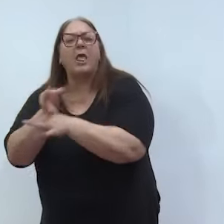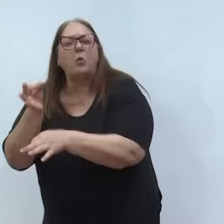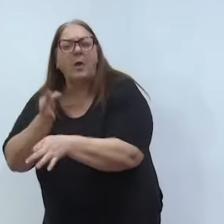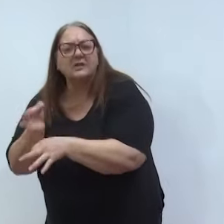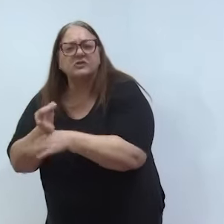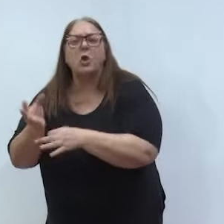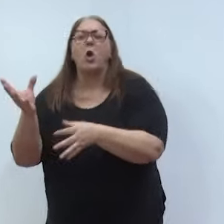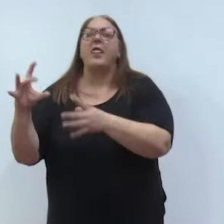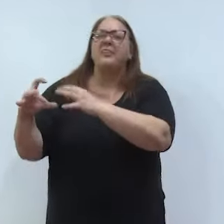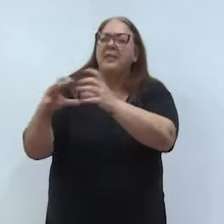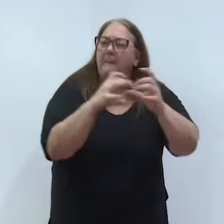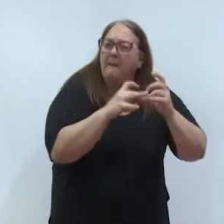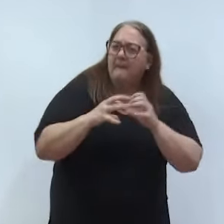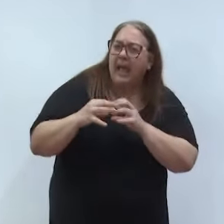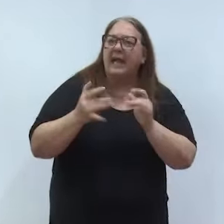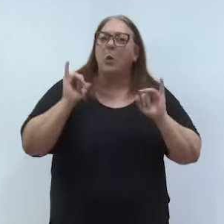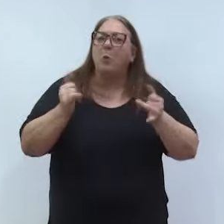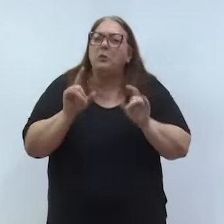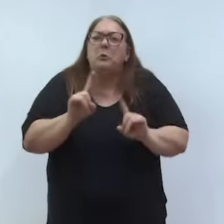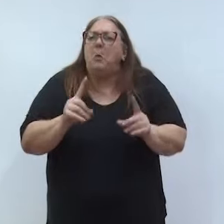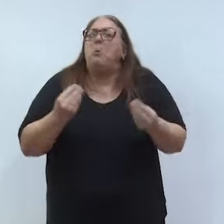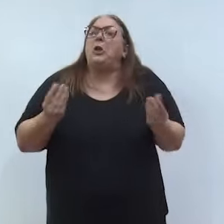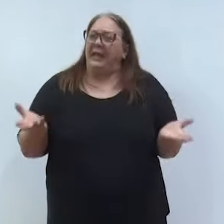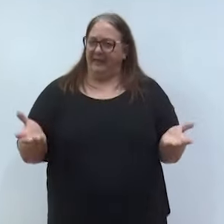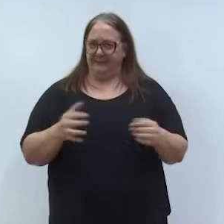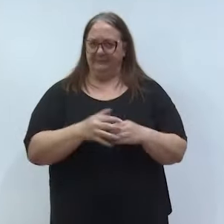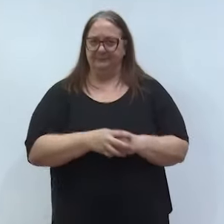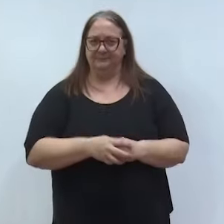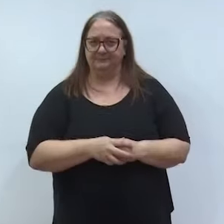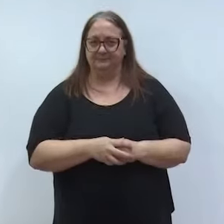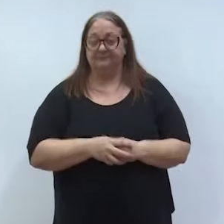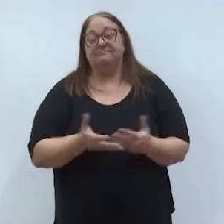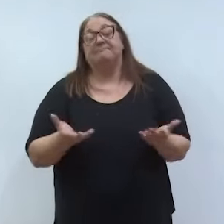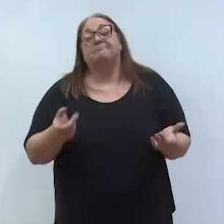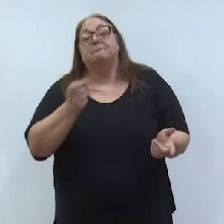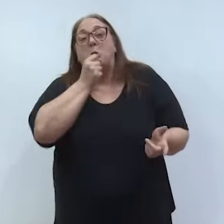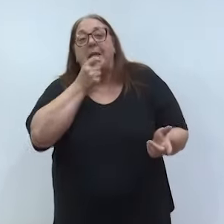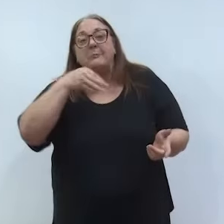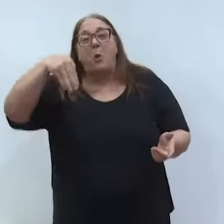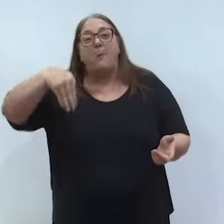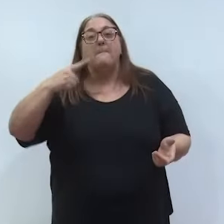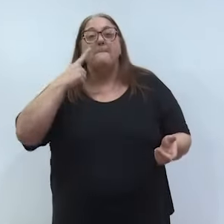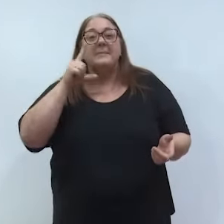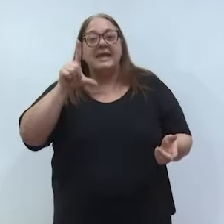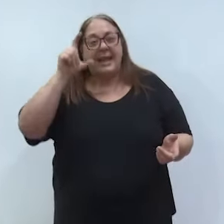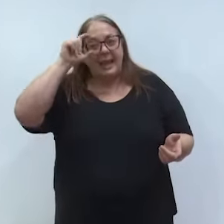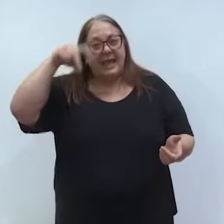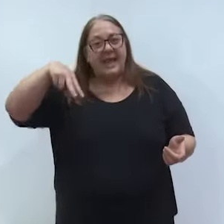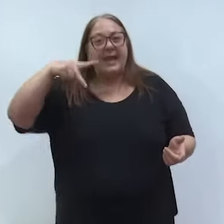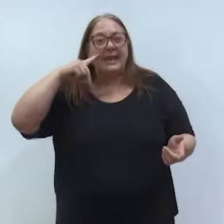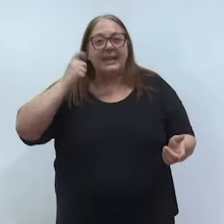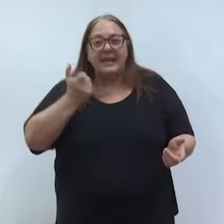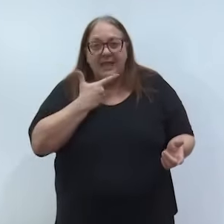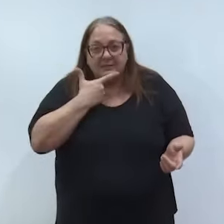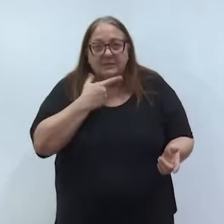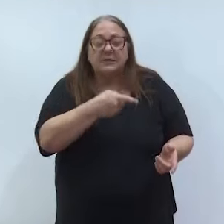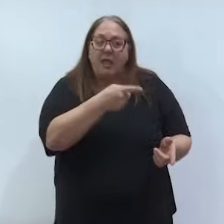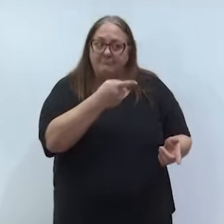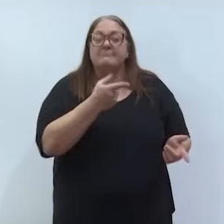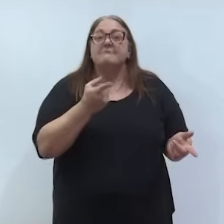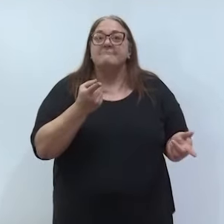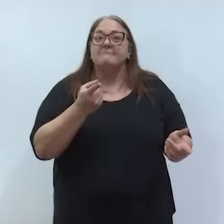con la juventud porque los milleni Por ejemplo si optaron y para m ahí entra una discusión con los